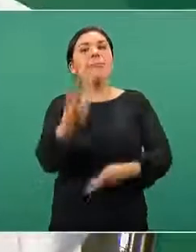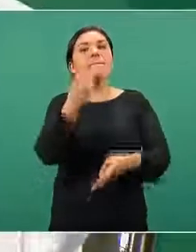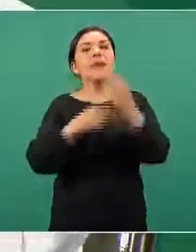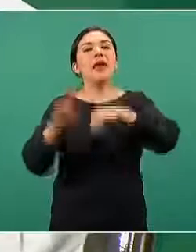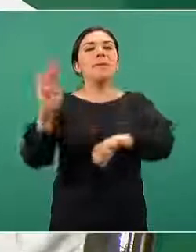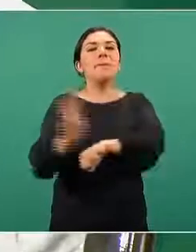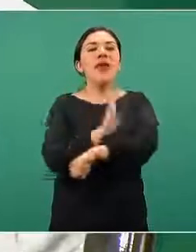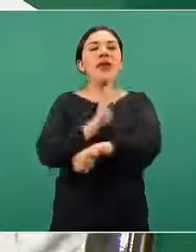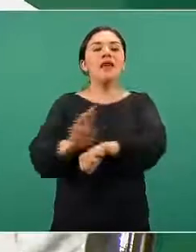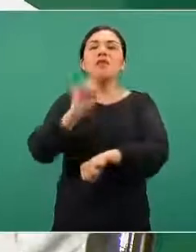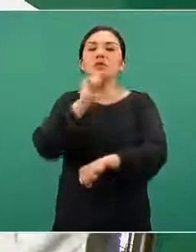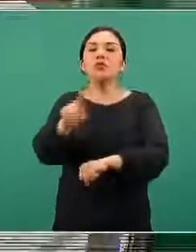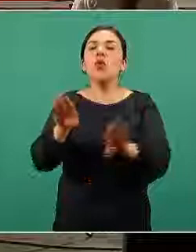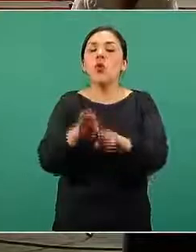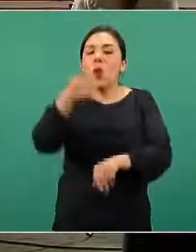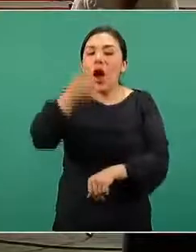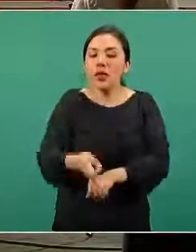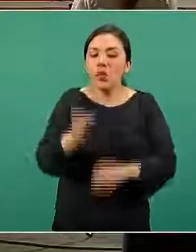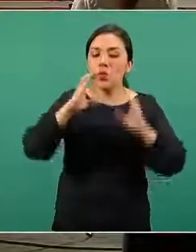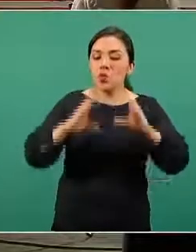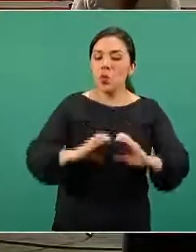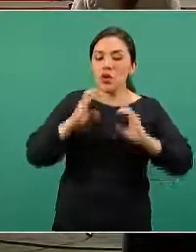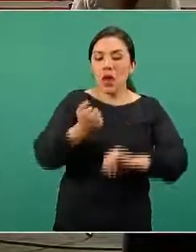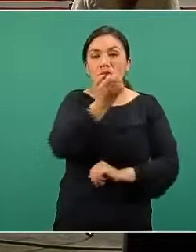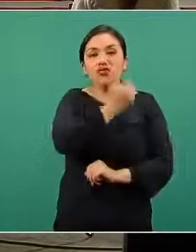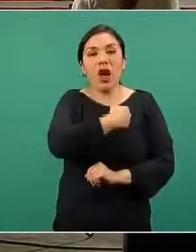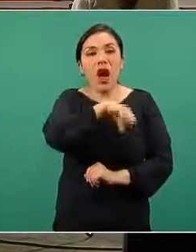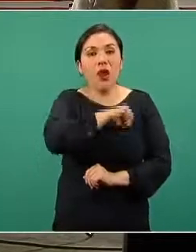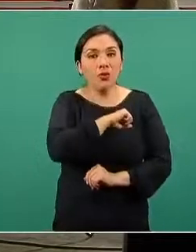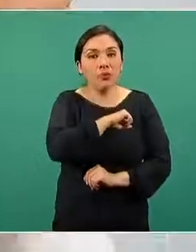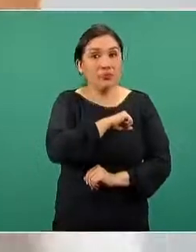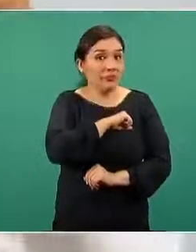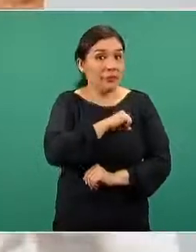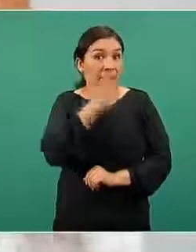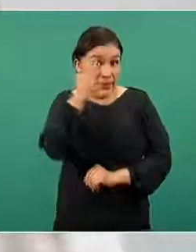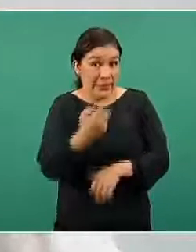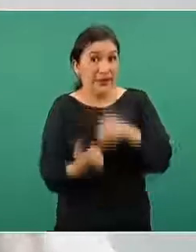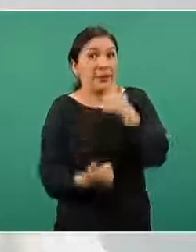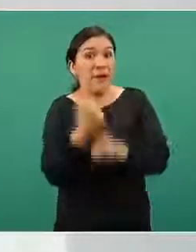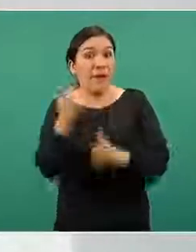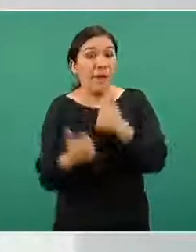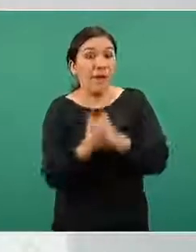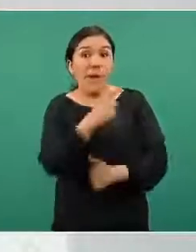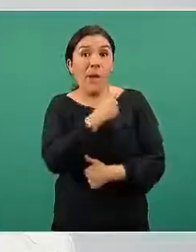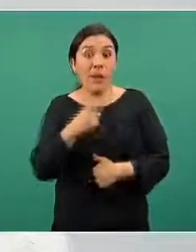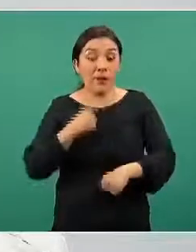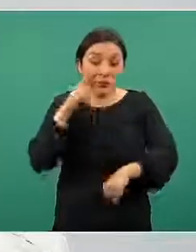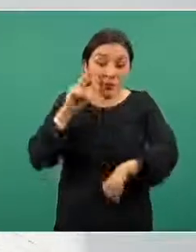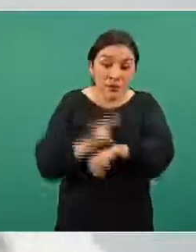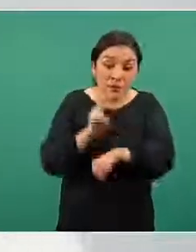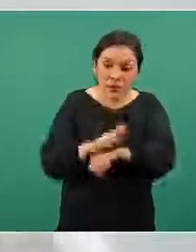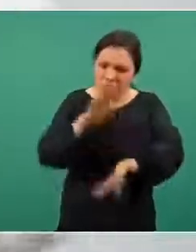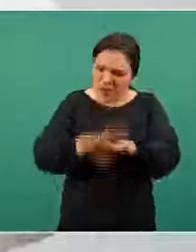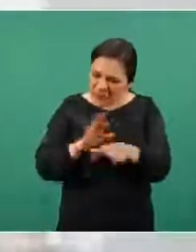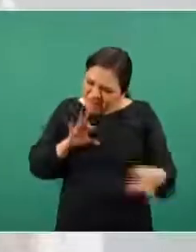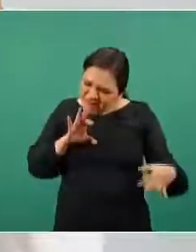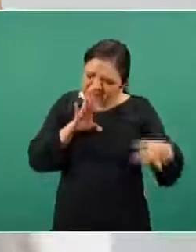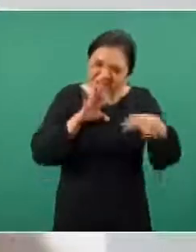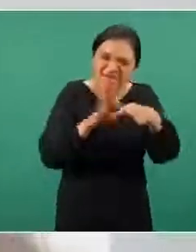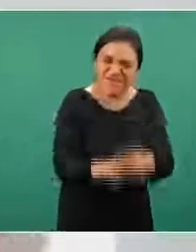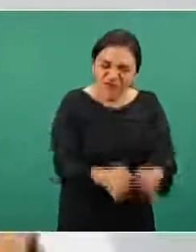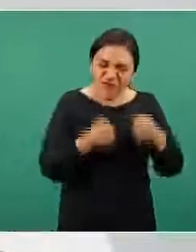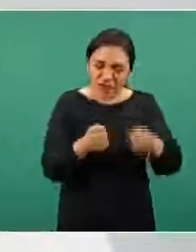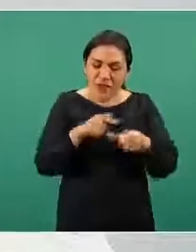haber adoptado esta cultura de la salud. Y bueno, es el reto, porque tenemos que fijarnos de ahí, anclarnos y